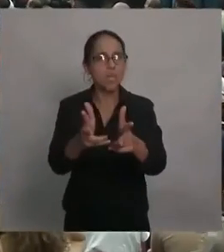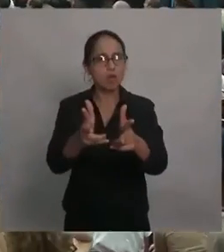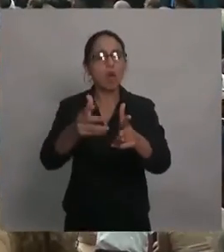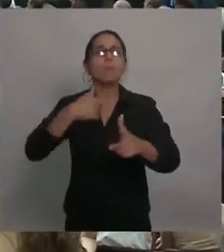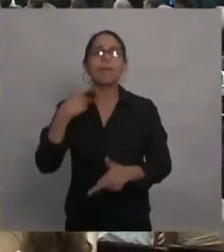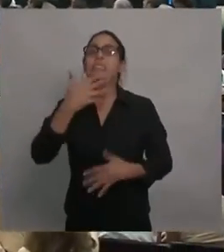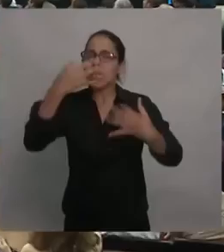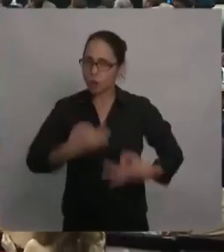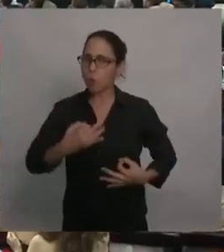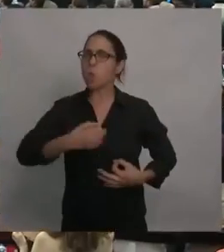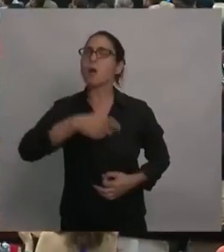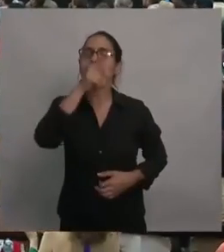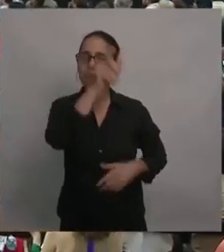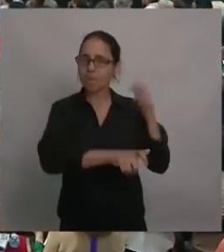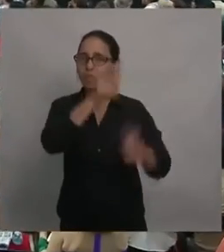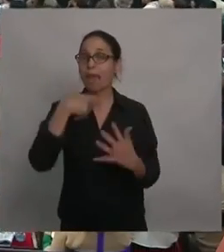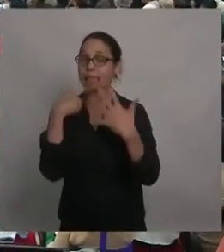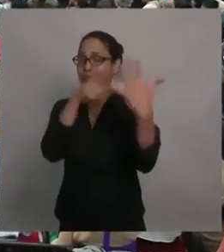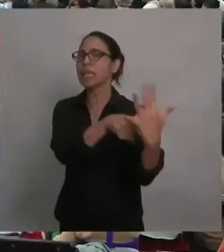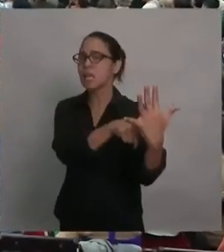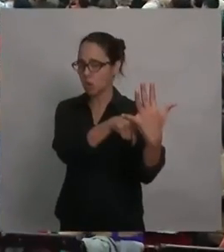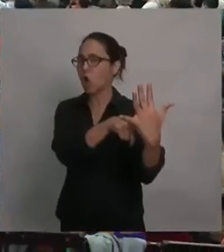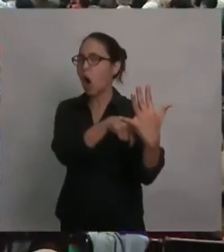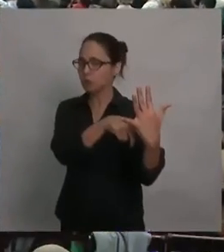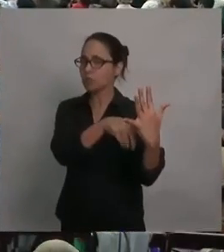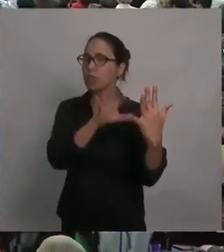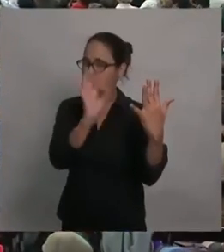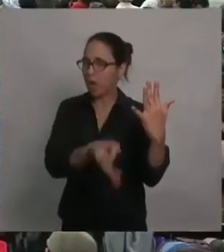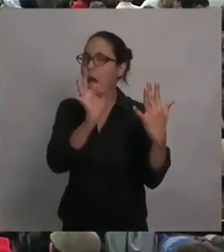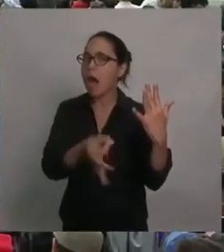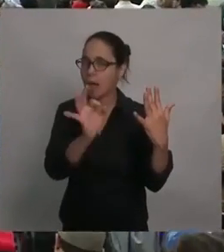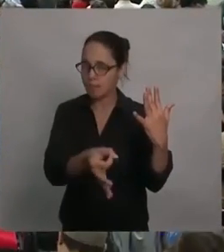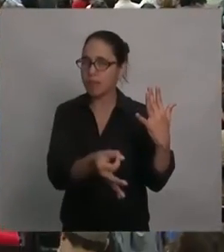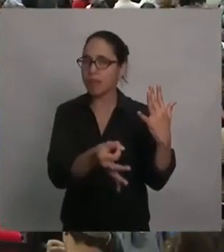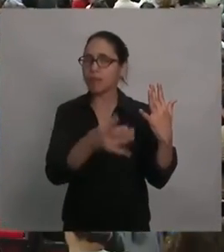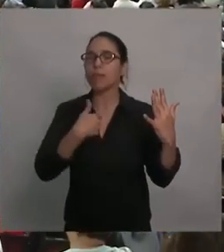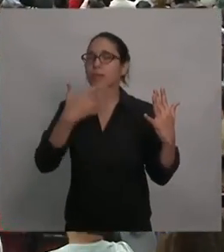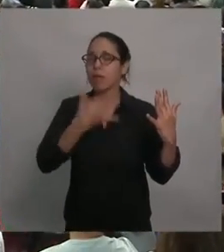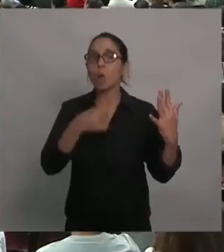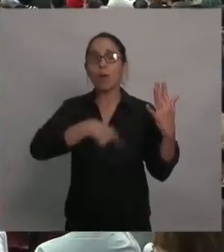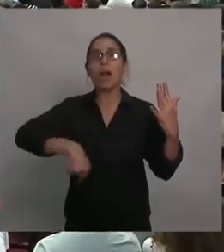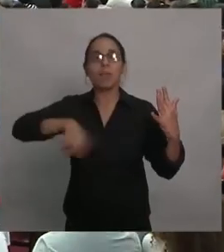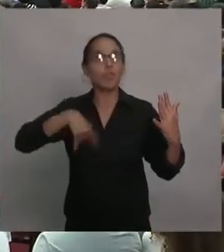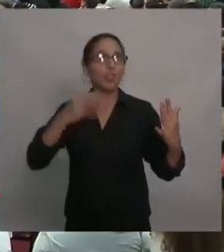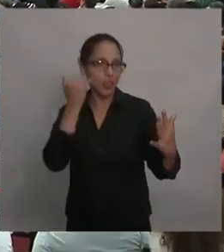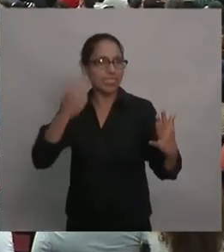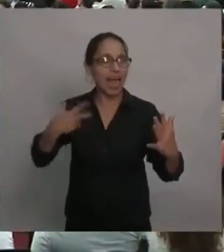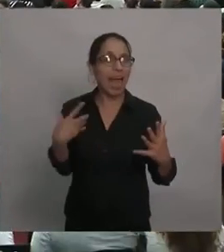escuchando, él sabía que lo estábamos escuchando, porque sabía que para ese entonces ya nos habían permitido comprar unos radiecitos en la